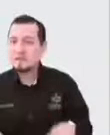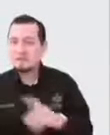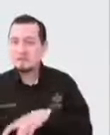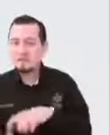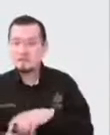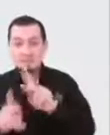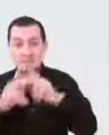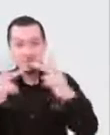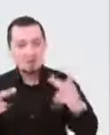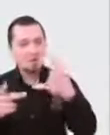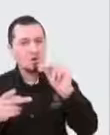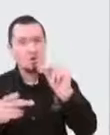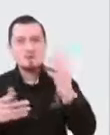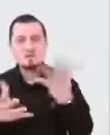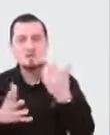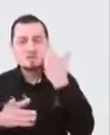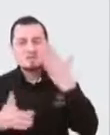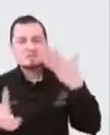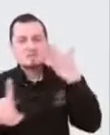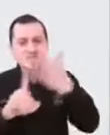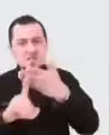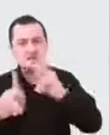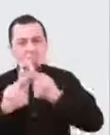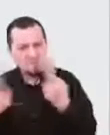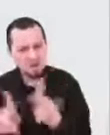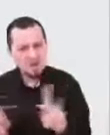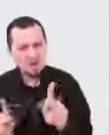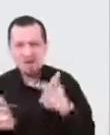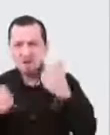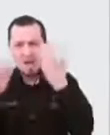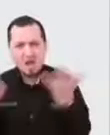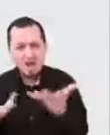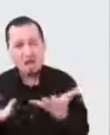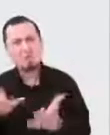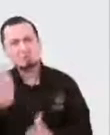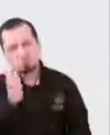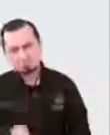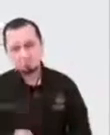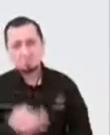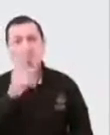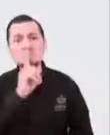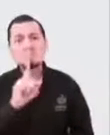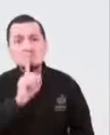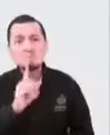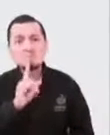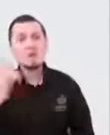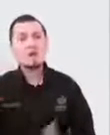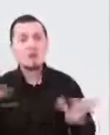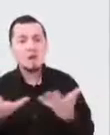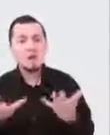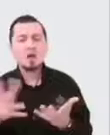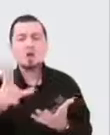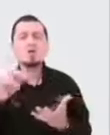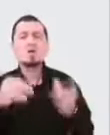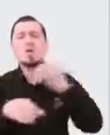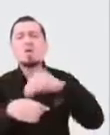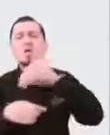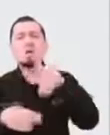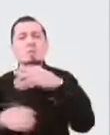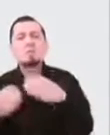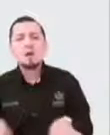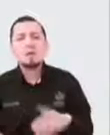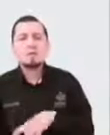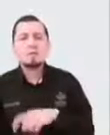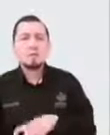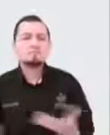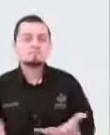dile a tu periódico que no pierda su tiempo estamos en paz y que pueden hacer lo que quieran decir todas las mentiras que gusten pero no vengan aquí hacemos perder el